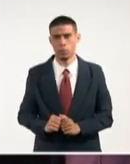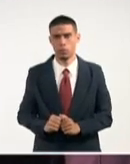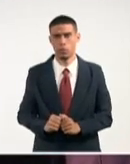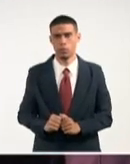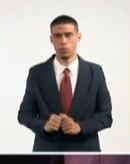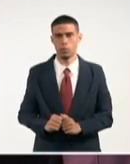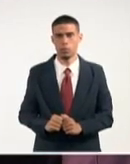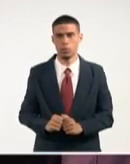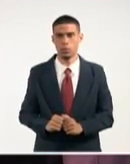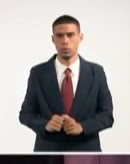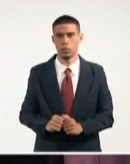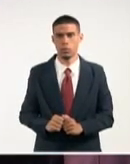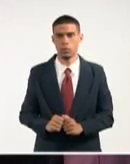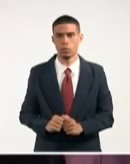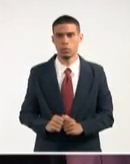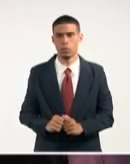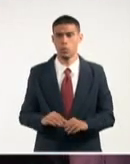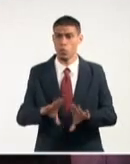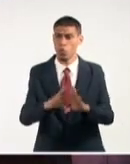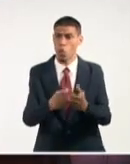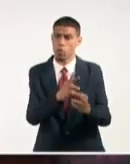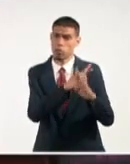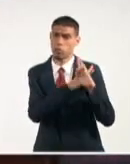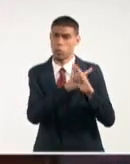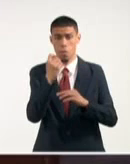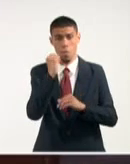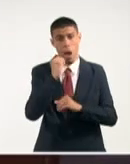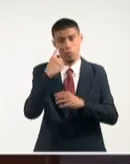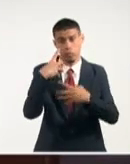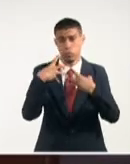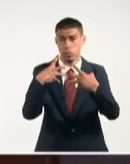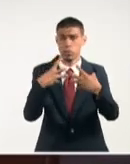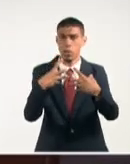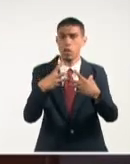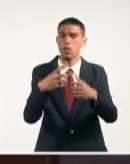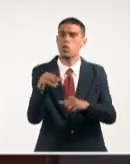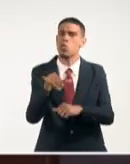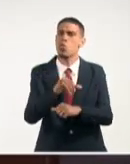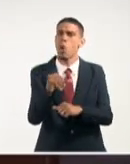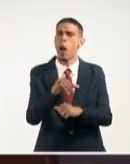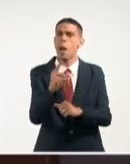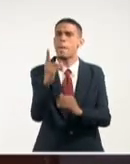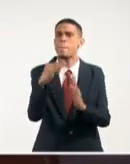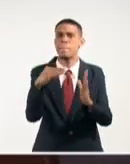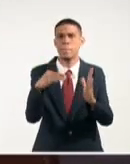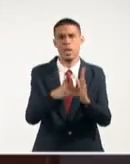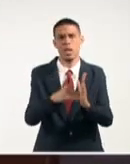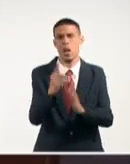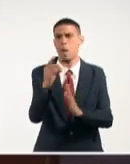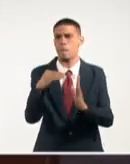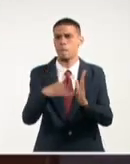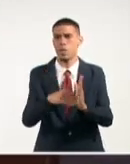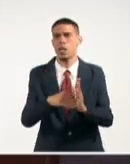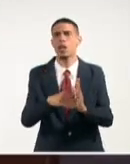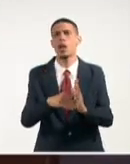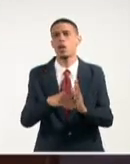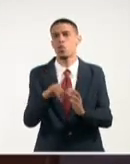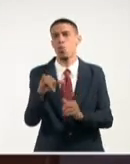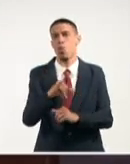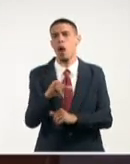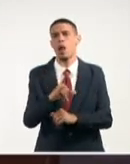los más altos cargos hasta las decenas de miles de dirigentes de